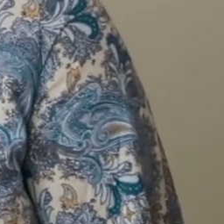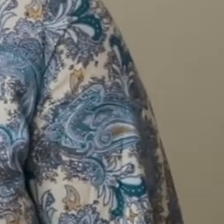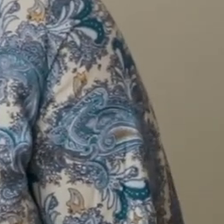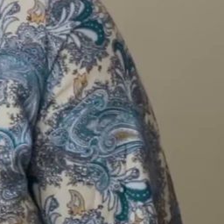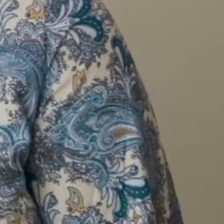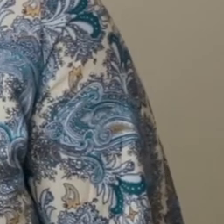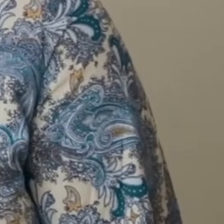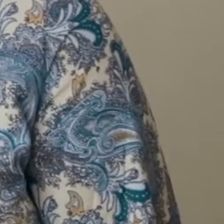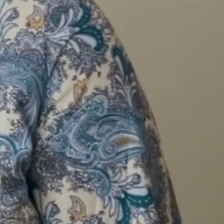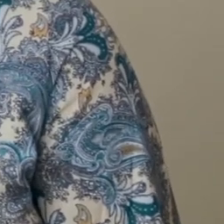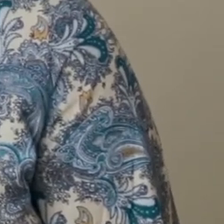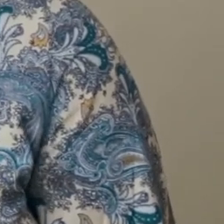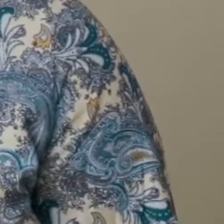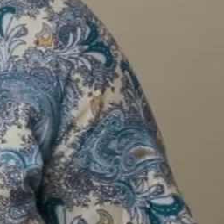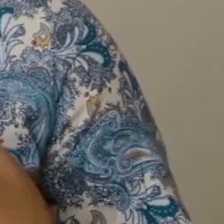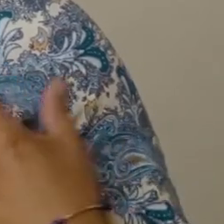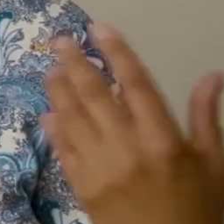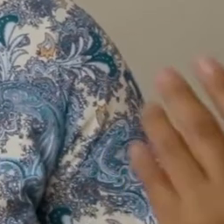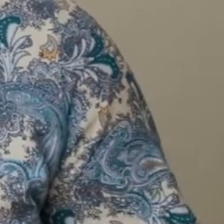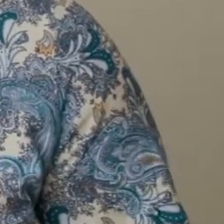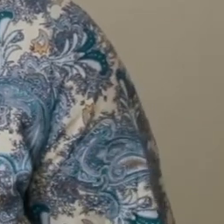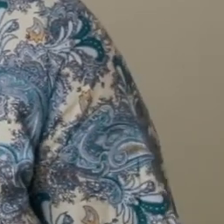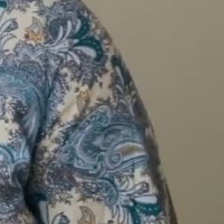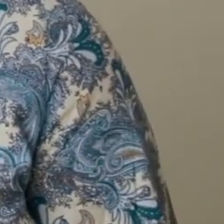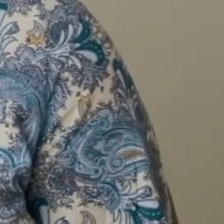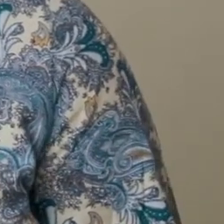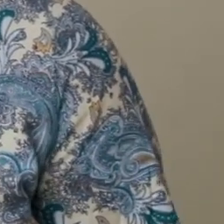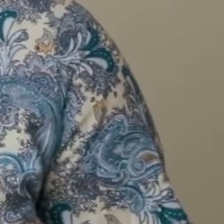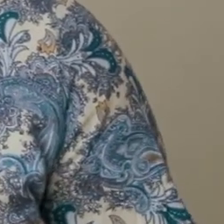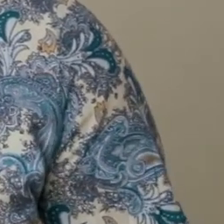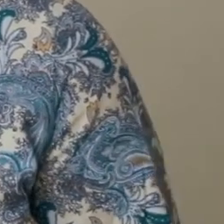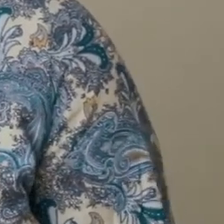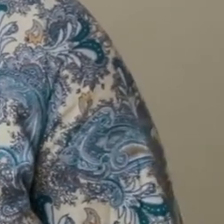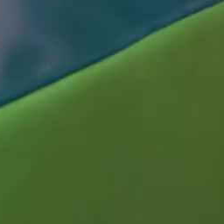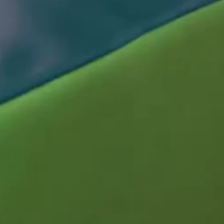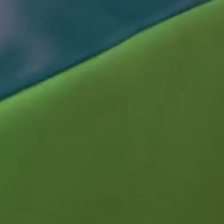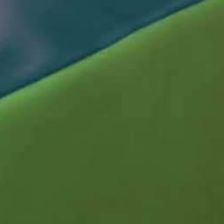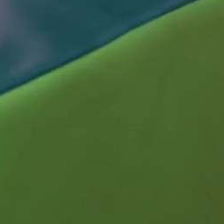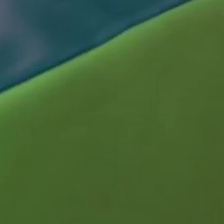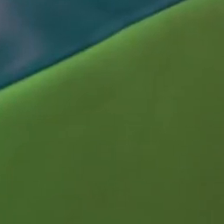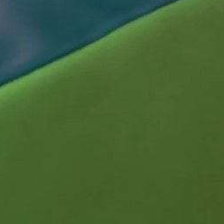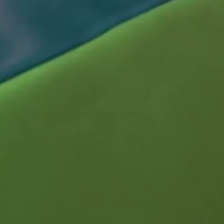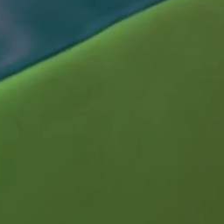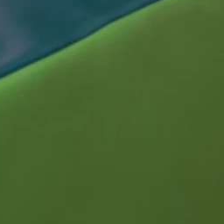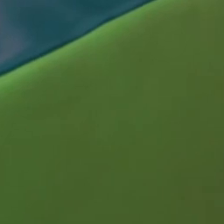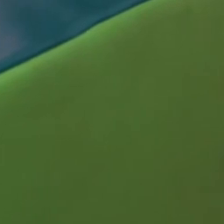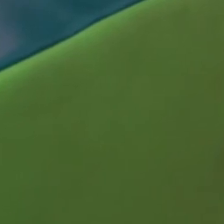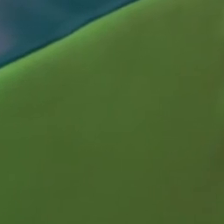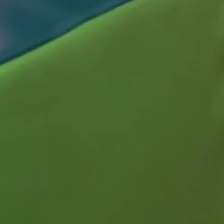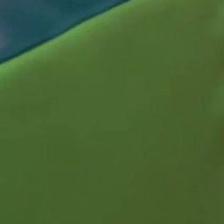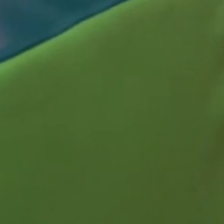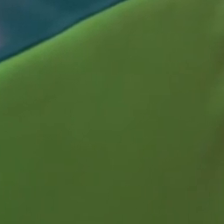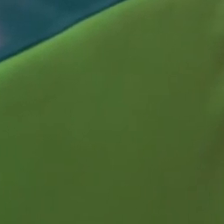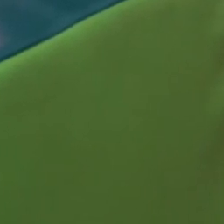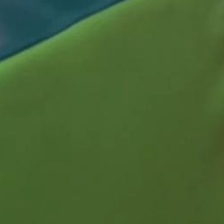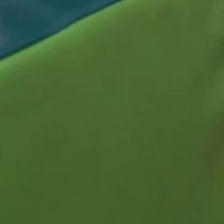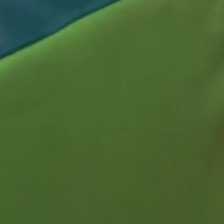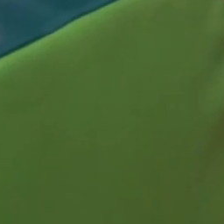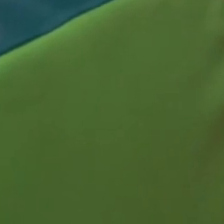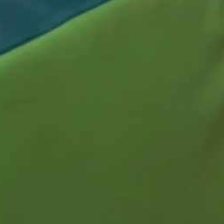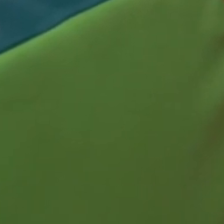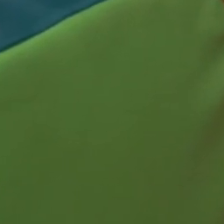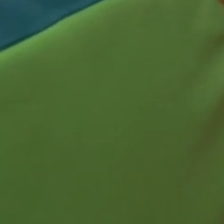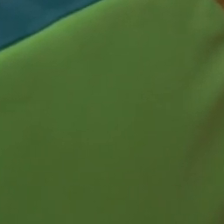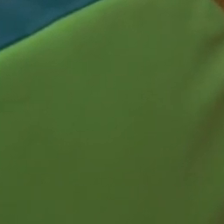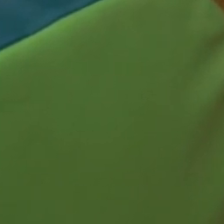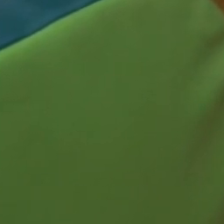y echarle las ganas, o sea, para él, para que yo, no sé hasta dónde vaya a llegar Cesarín, pero lo único que